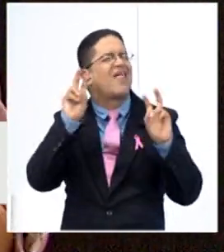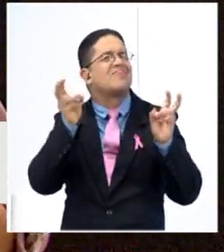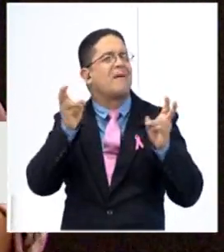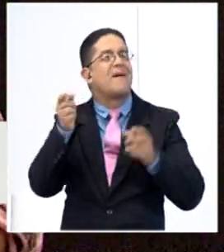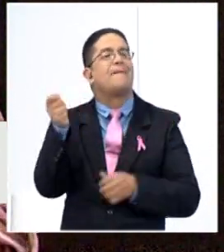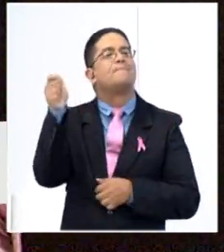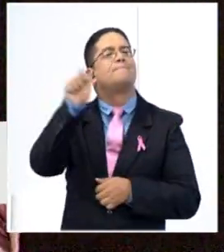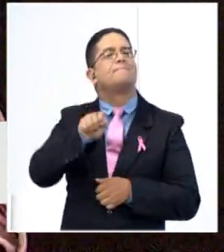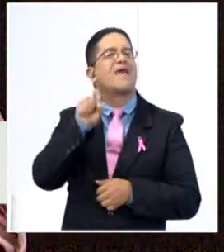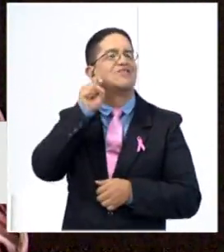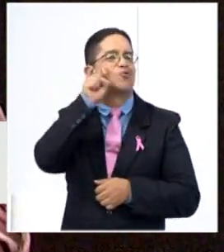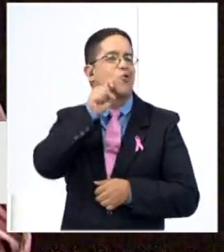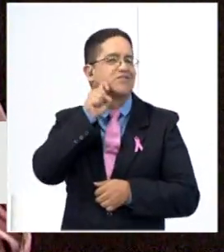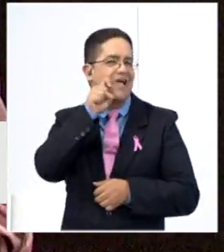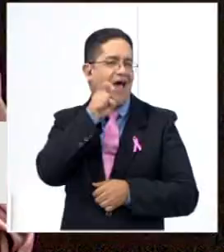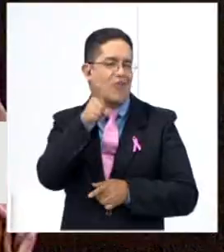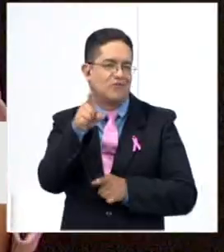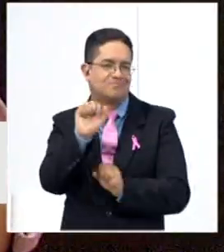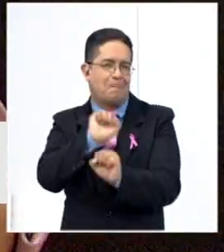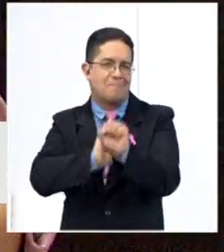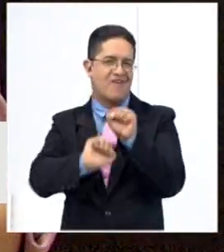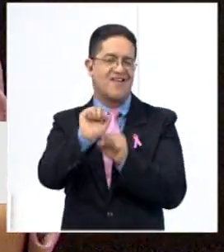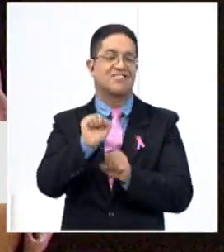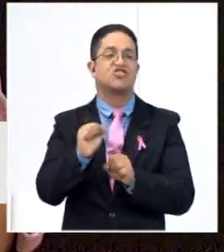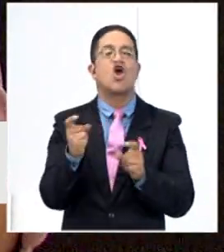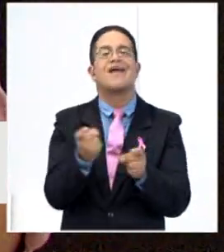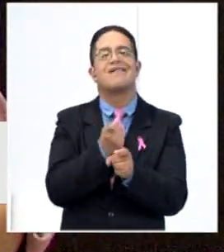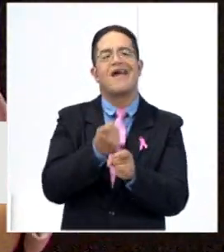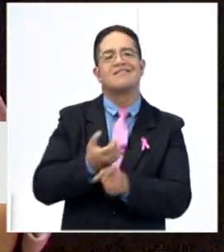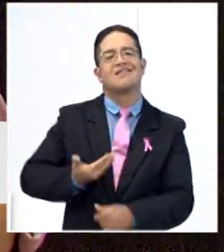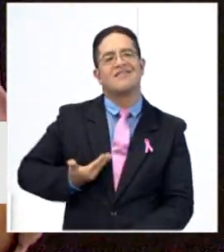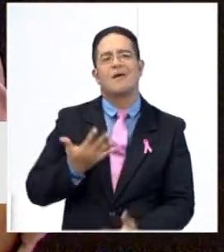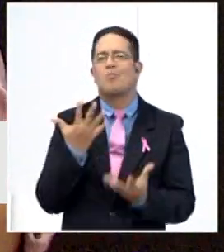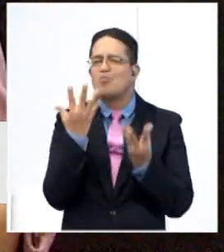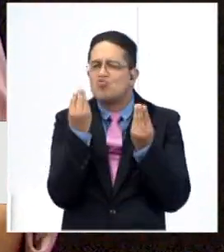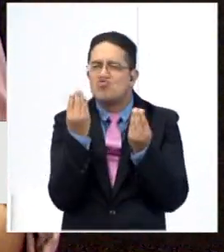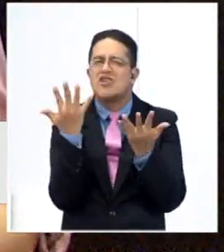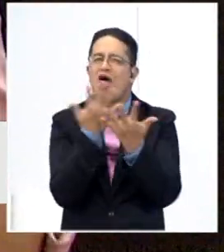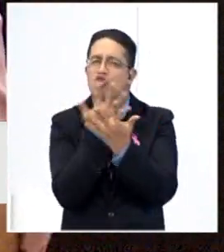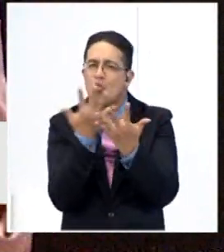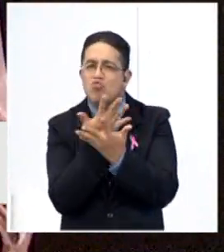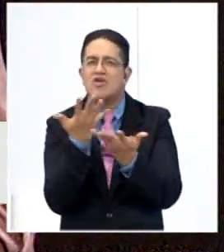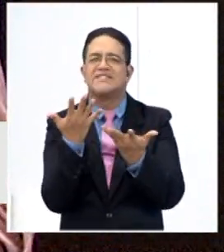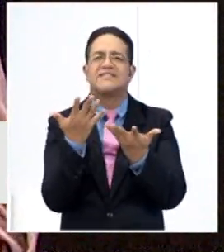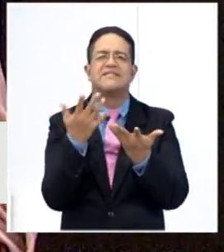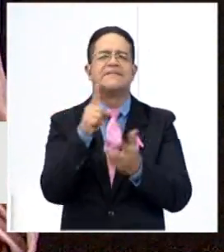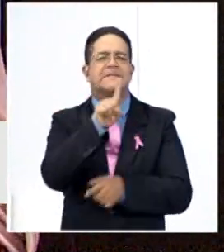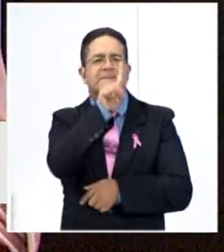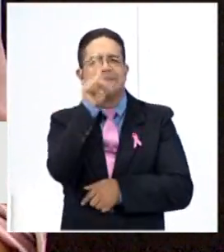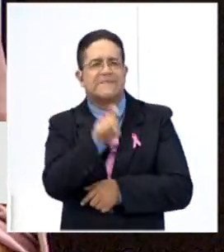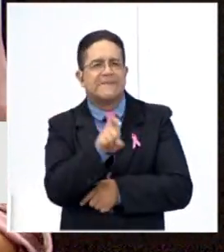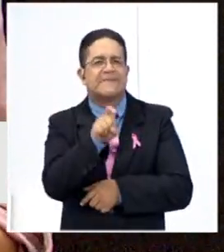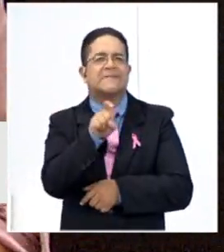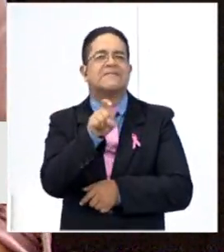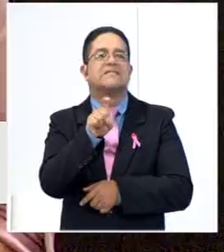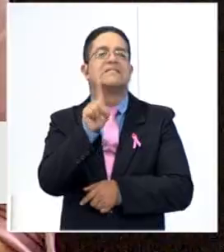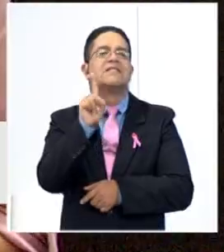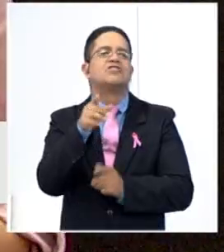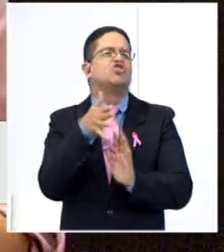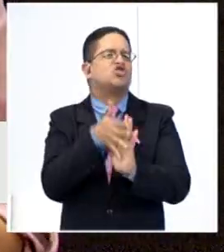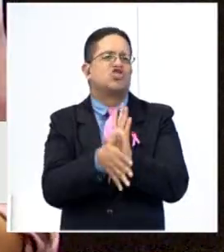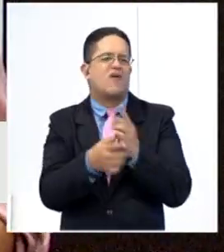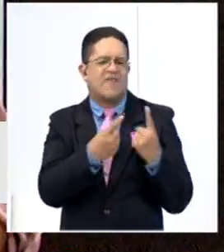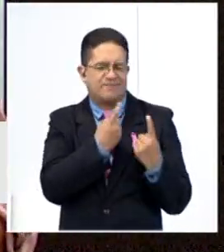al mes de la prevención del cáncer de mama. Muchas dudas, muchas inquietudes surgen desde los estudios e incluso en el